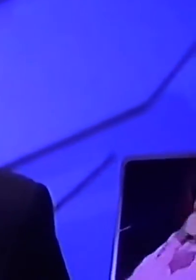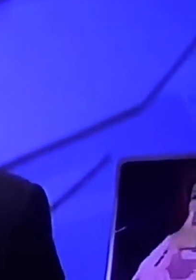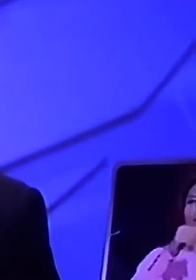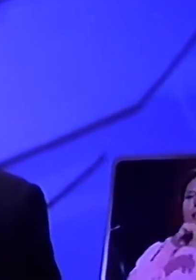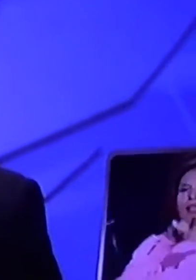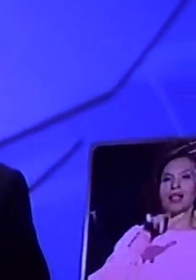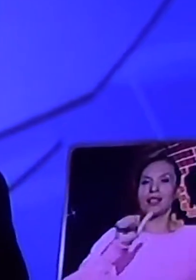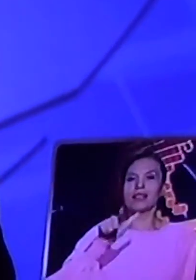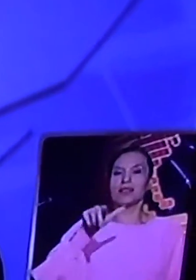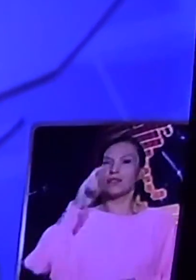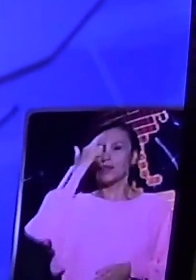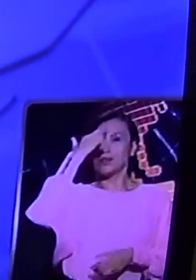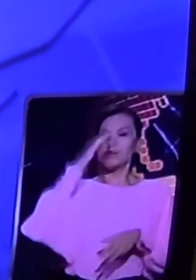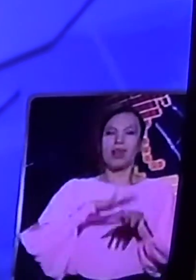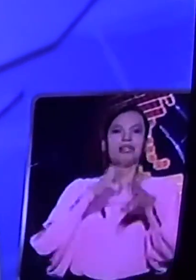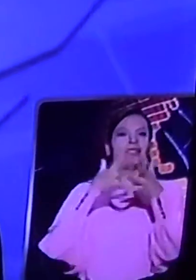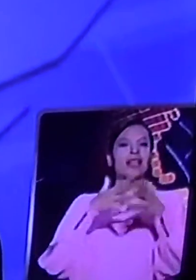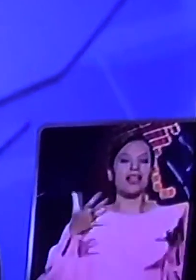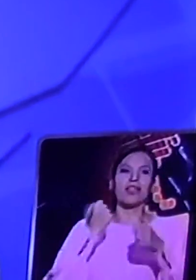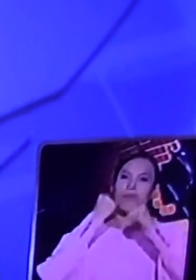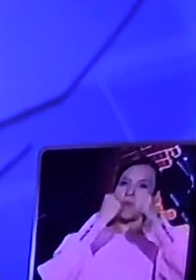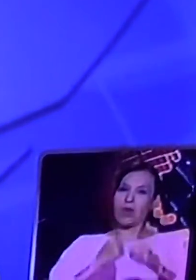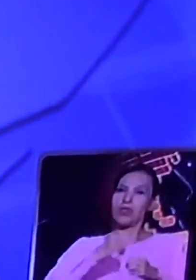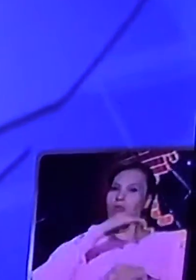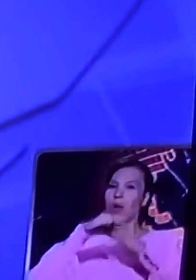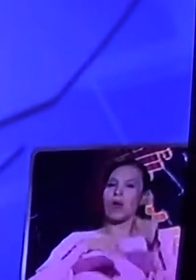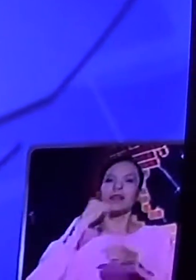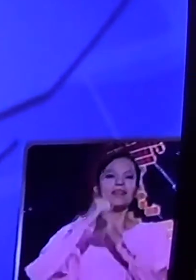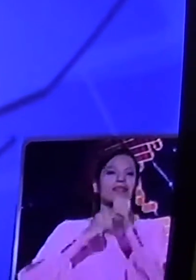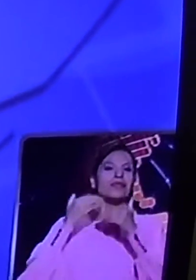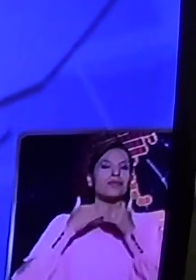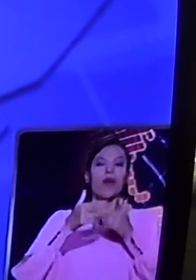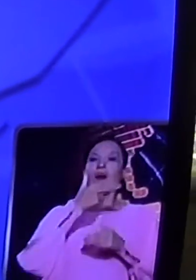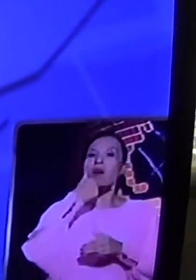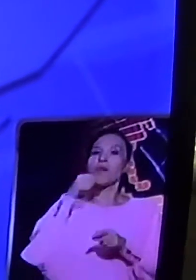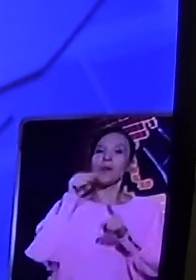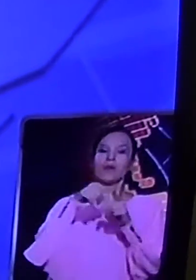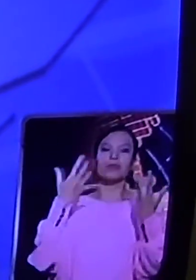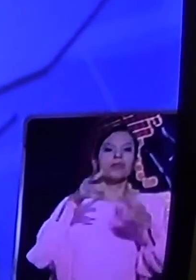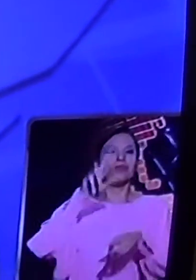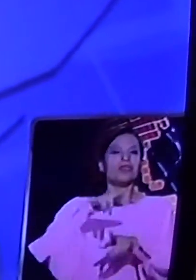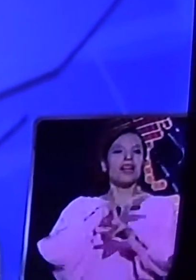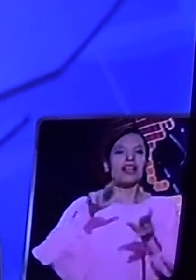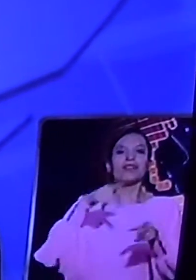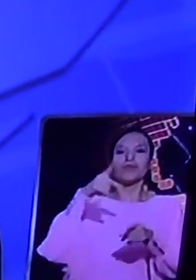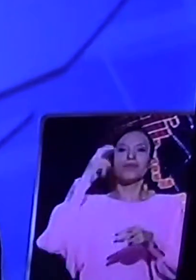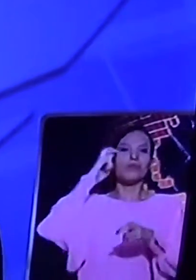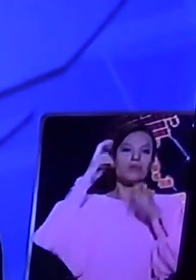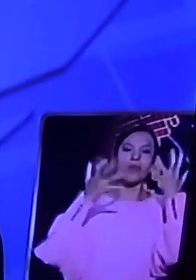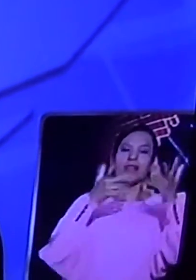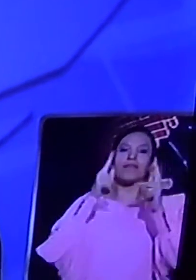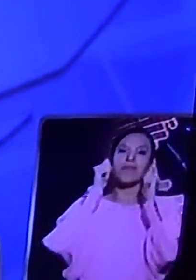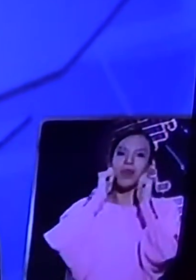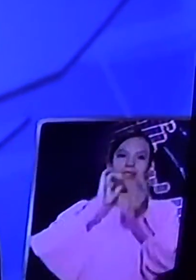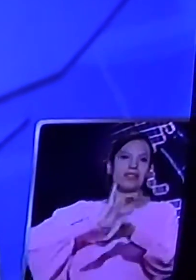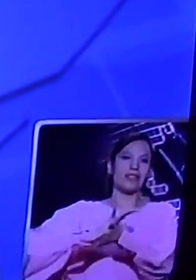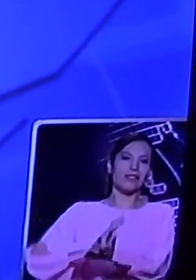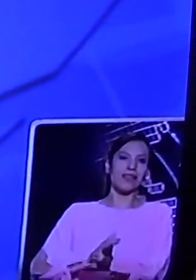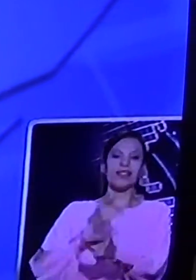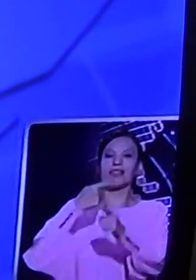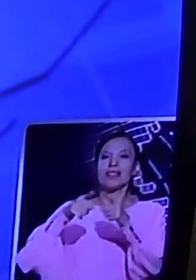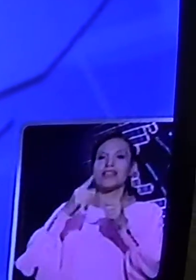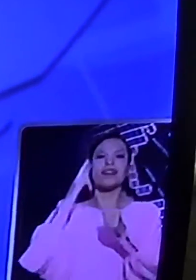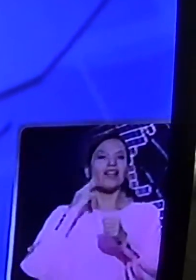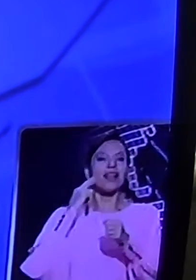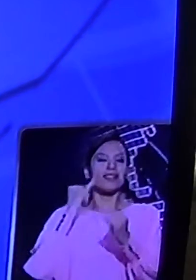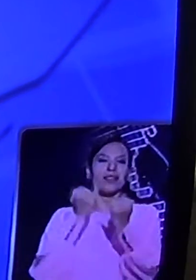será recordado como el más grande boxeador de todos los tiempos, un hombre que hizo realidad sus sueños a pesar de la discriminación